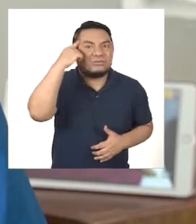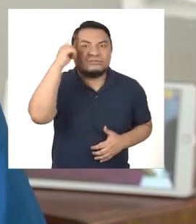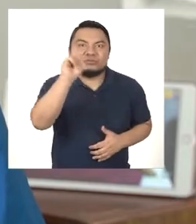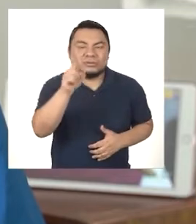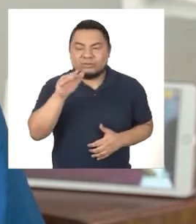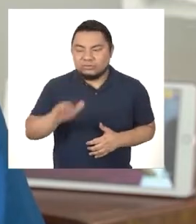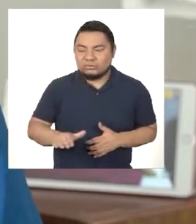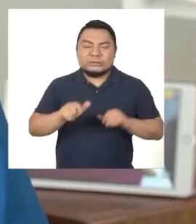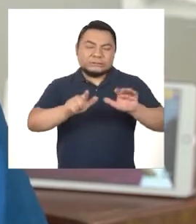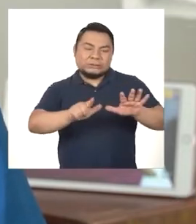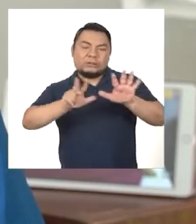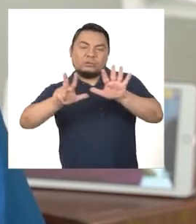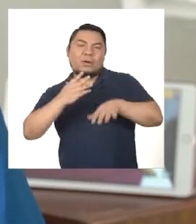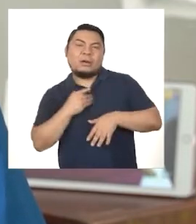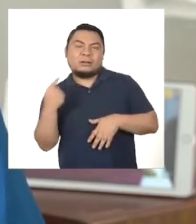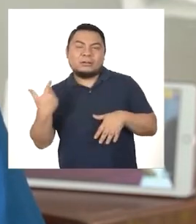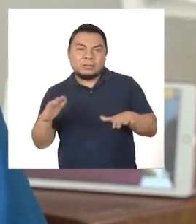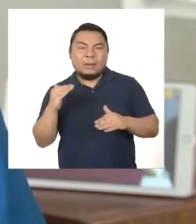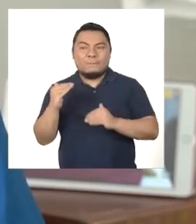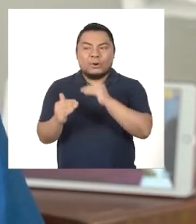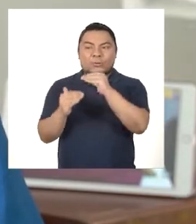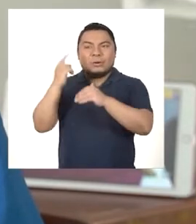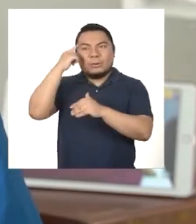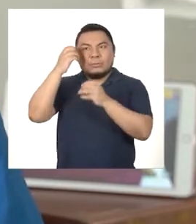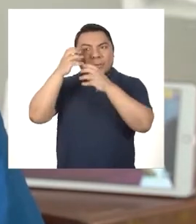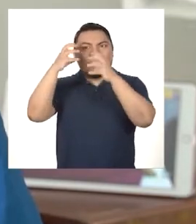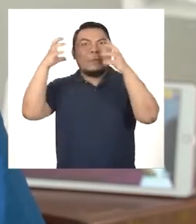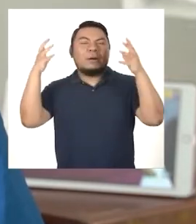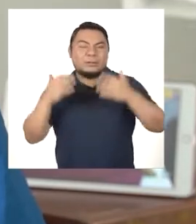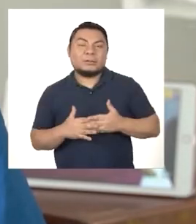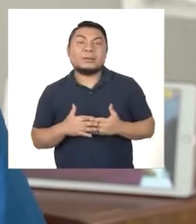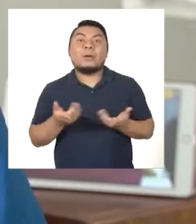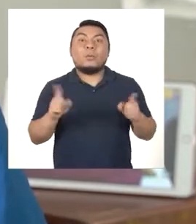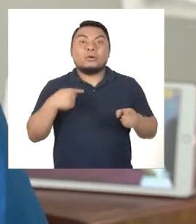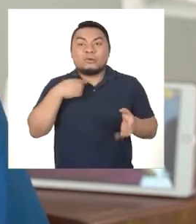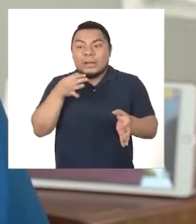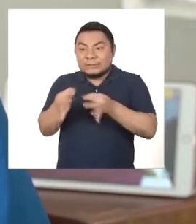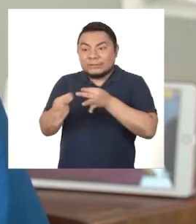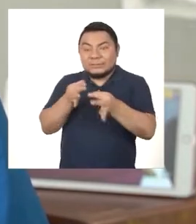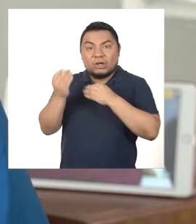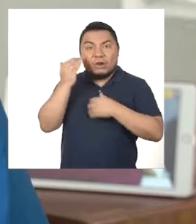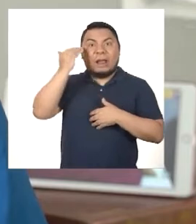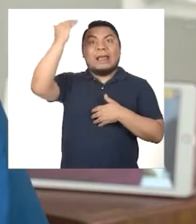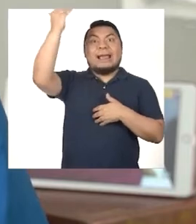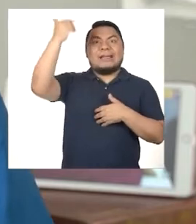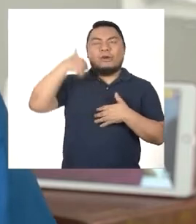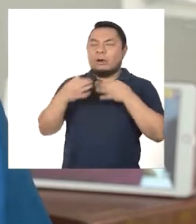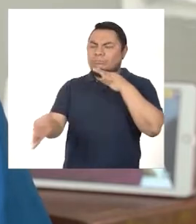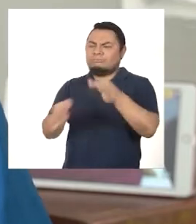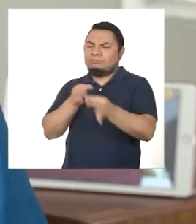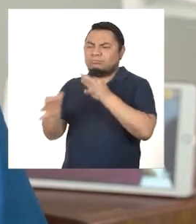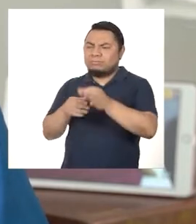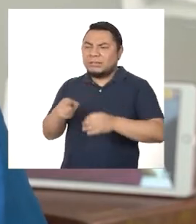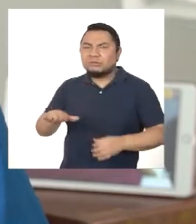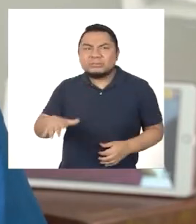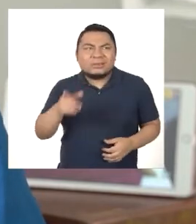7, 8 años los niños salen del aquí y el ahora. Entonces las explicaciones que mi cerebro de adulto quiere darle a un niño pequeño no las va a entender.